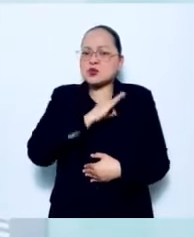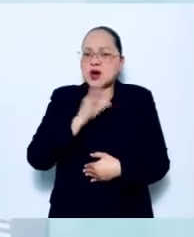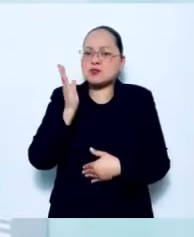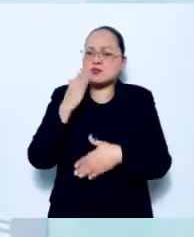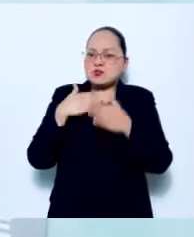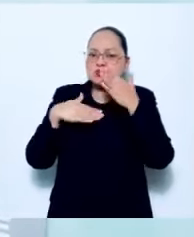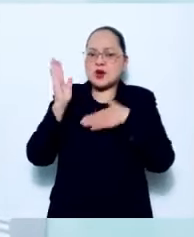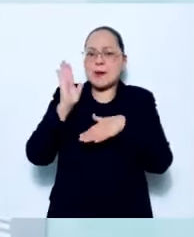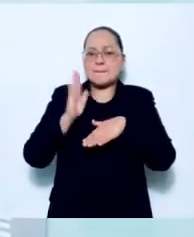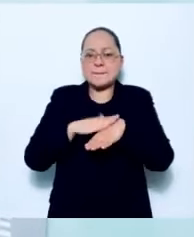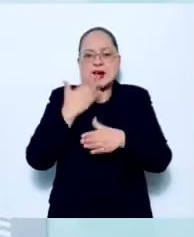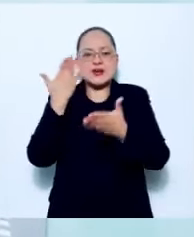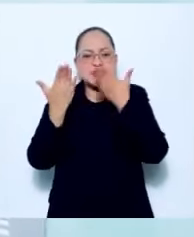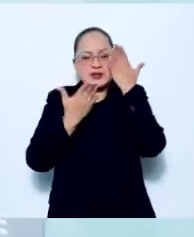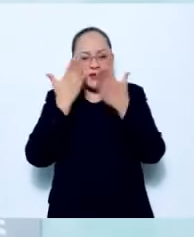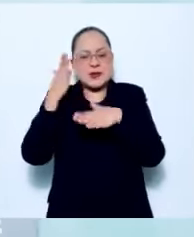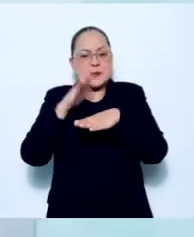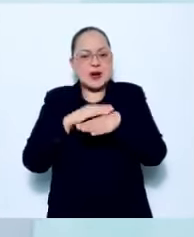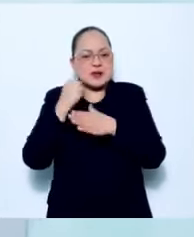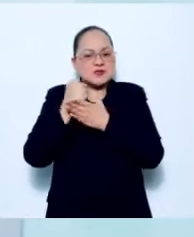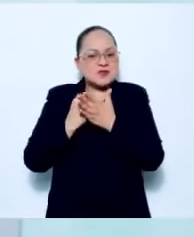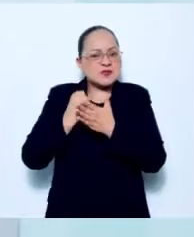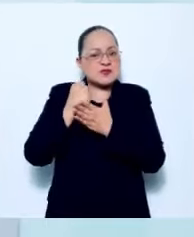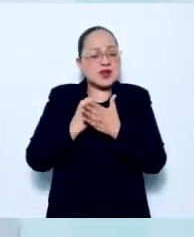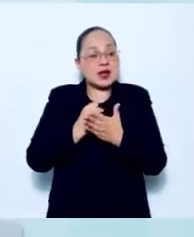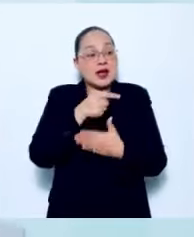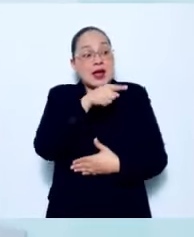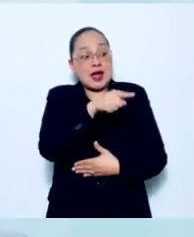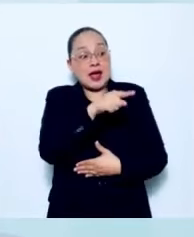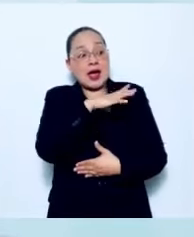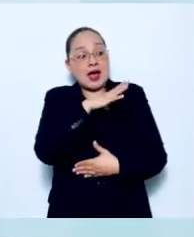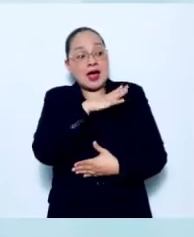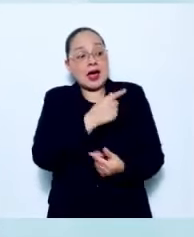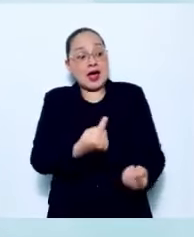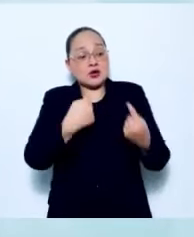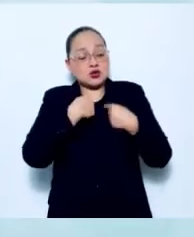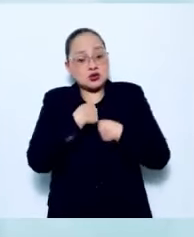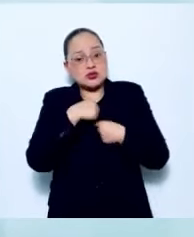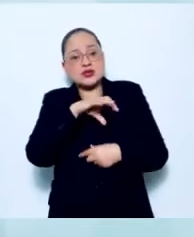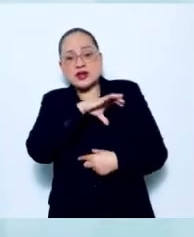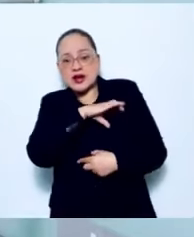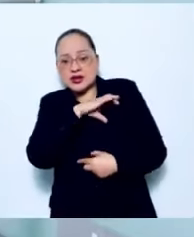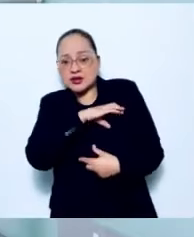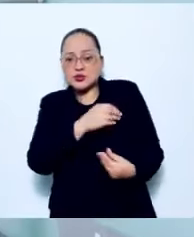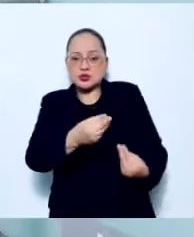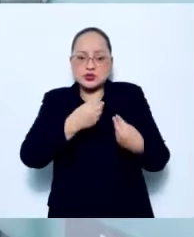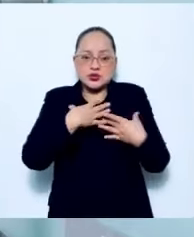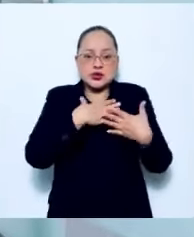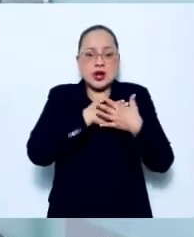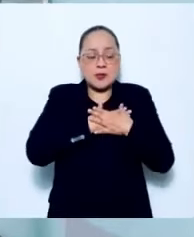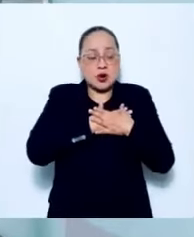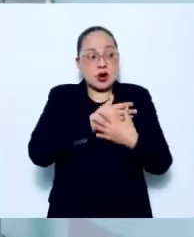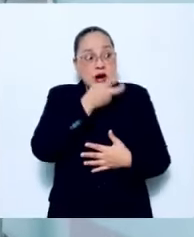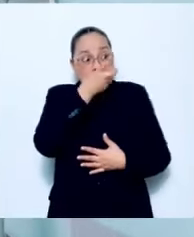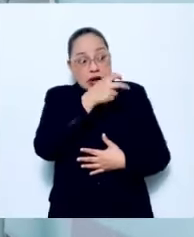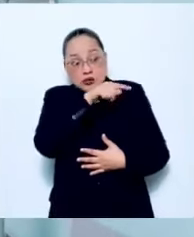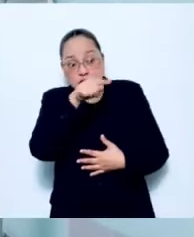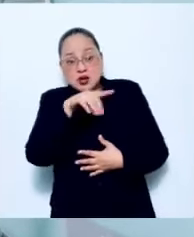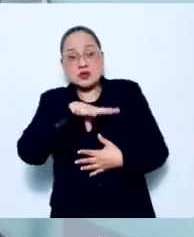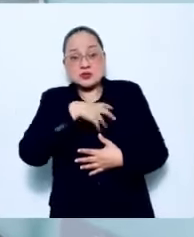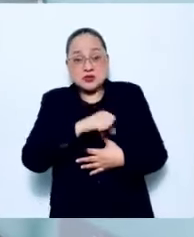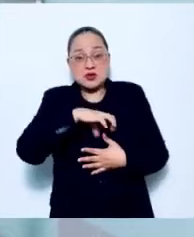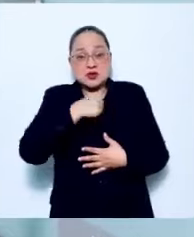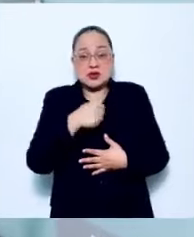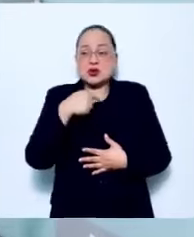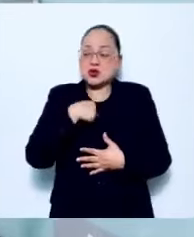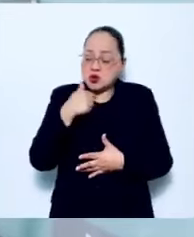que ellos, el que ese cariño que depositaban en nosotros como hijos, ese esfuerzo es lo que me motivó mucho a